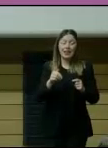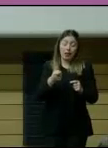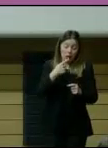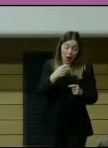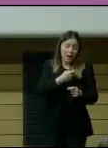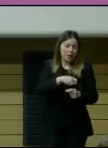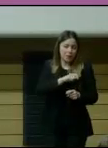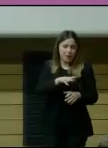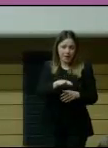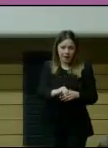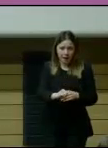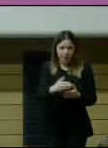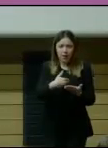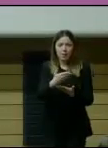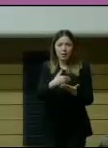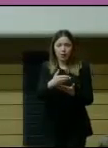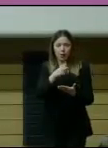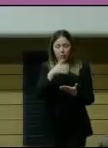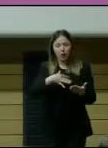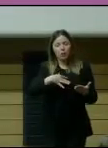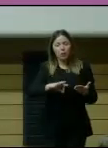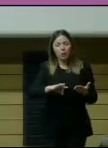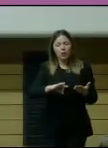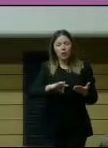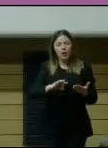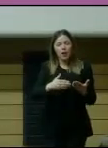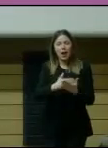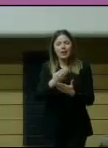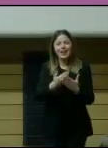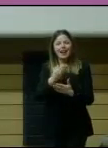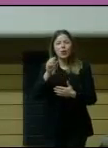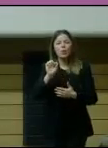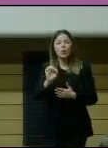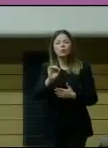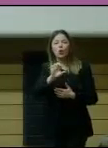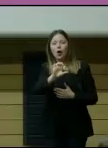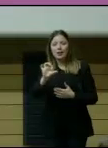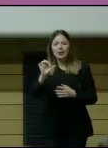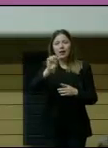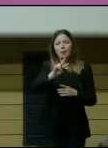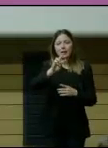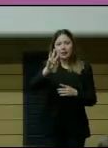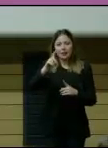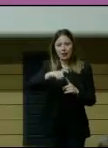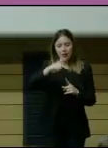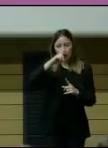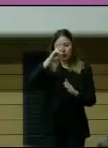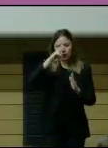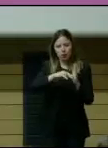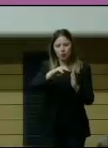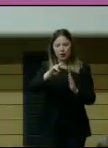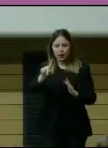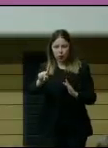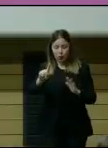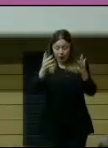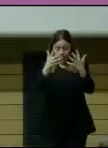aquí sí que voy a decir el periódico, porque amerita decirlo, que es el Día de Canarias. Y fue el 23 de mayo del 2021. Cuando lees